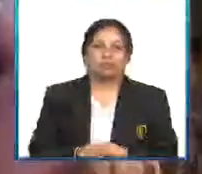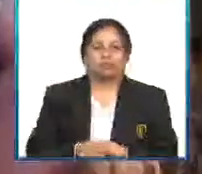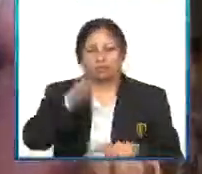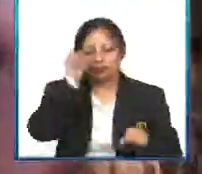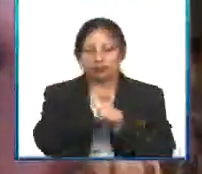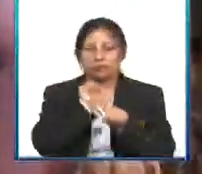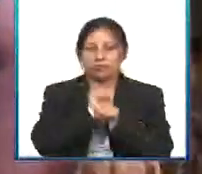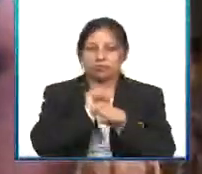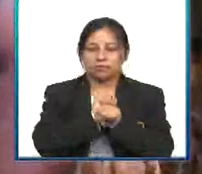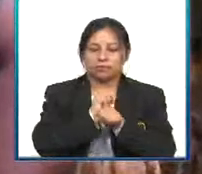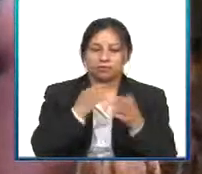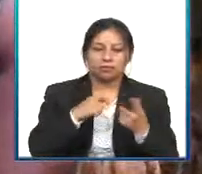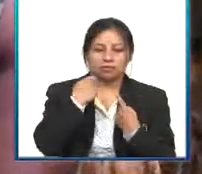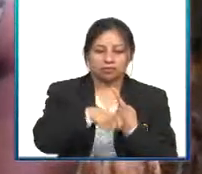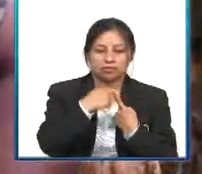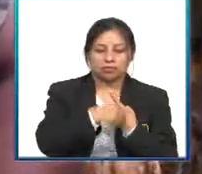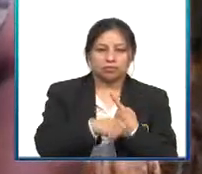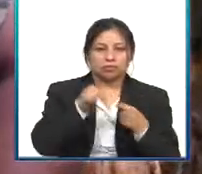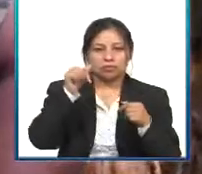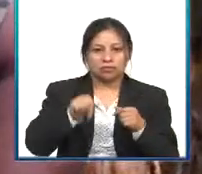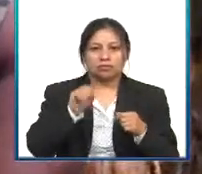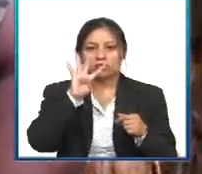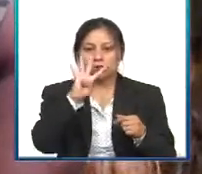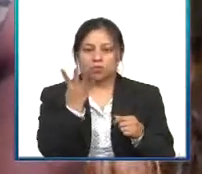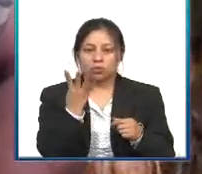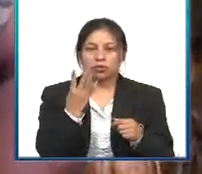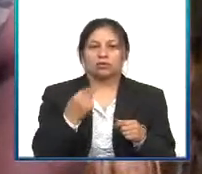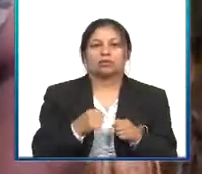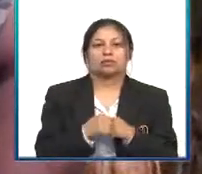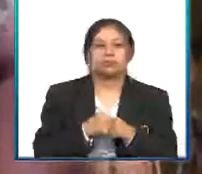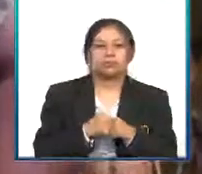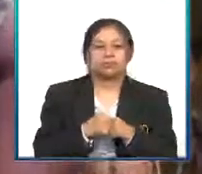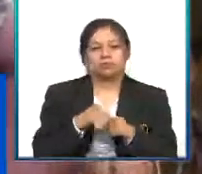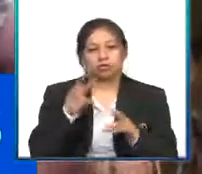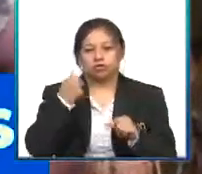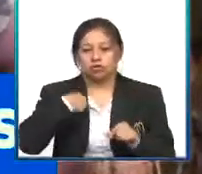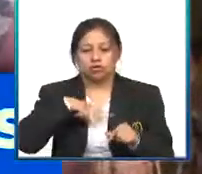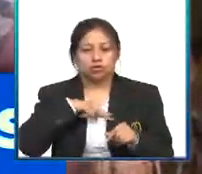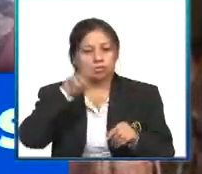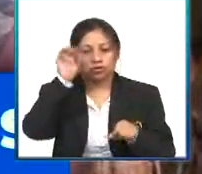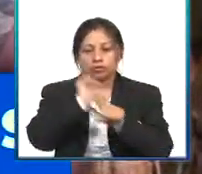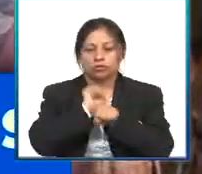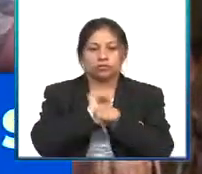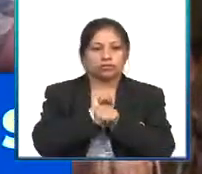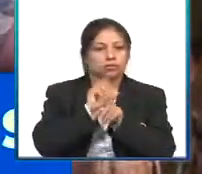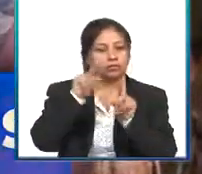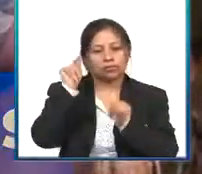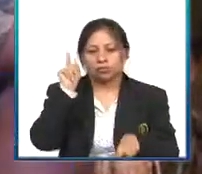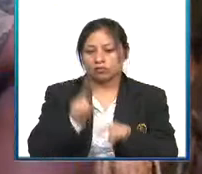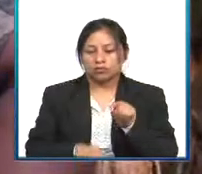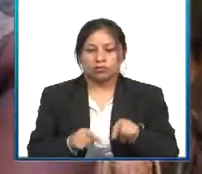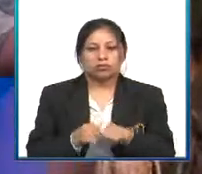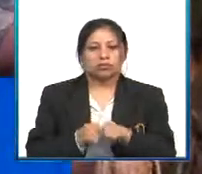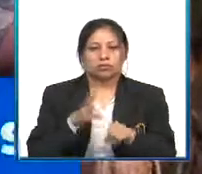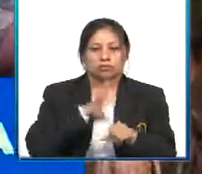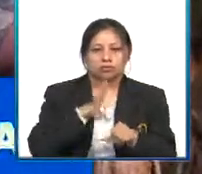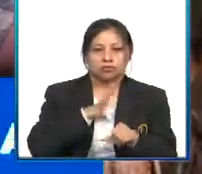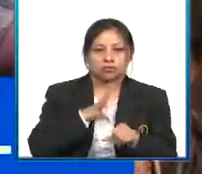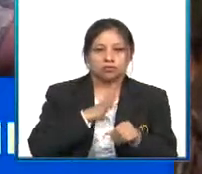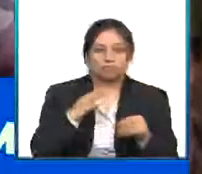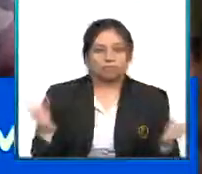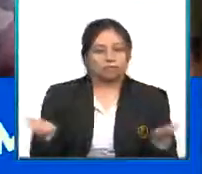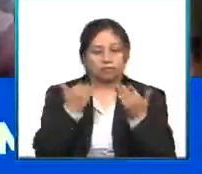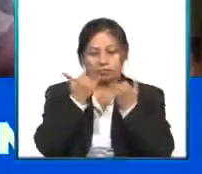Trabajo del plátano aquí en la parcela número 4, que si nosotros no trabajamos, tampoco tenemos